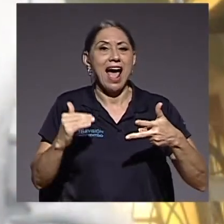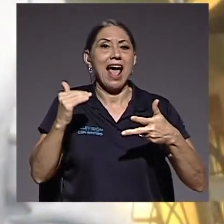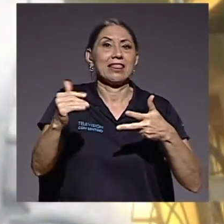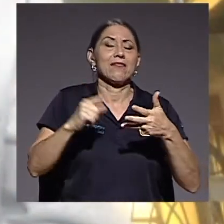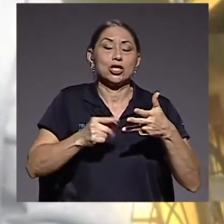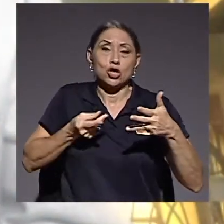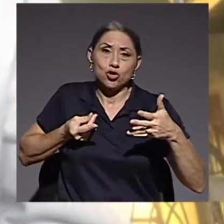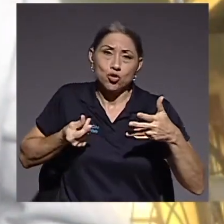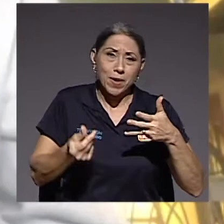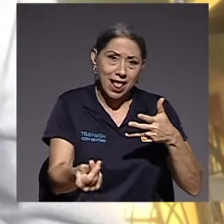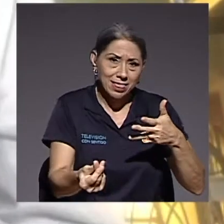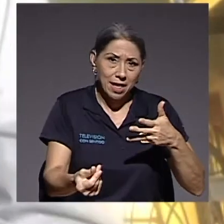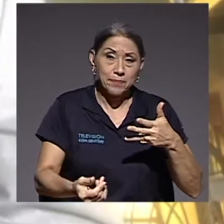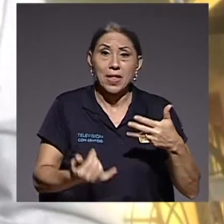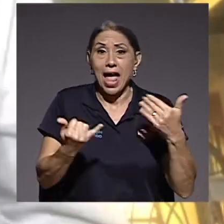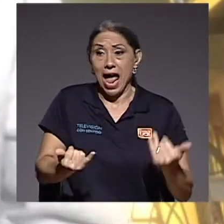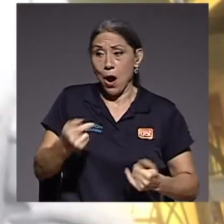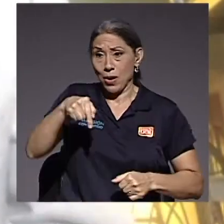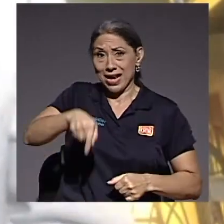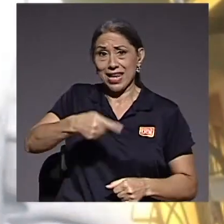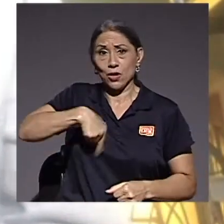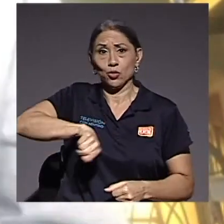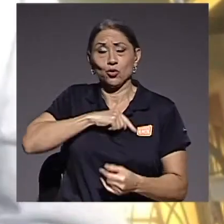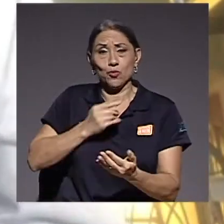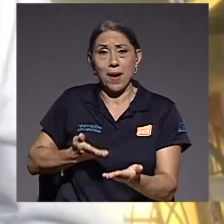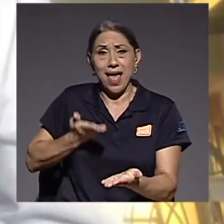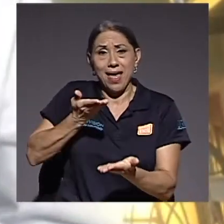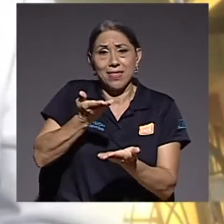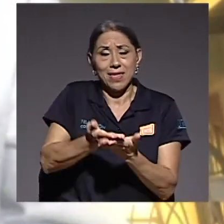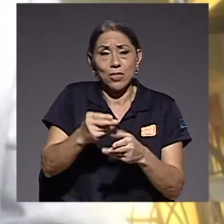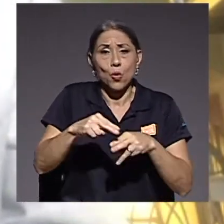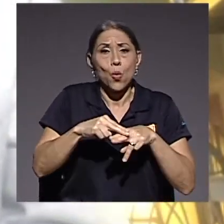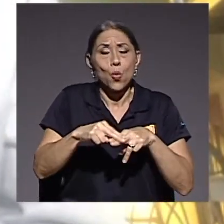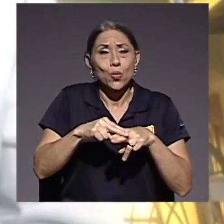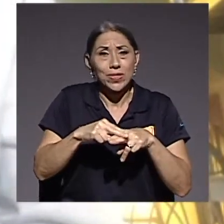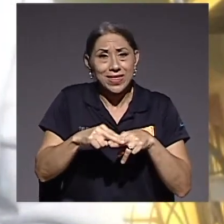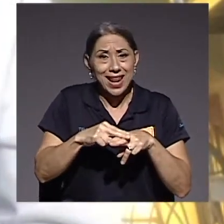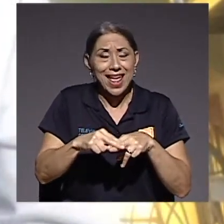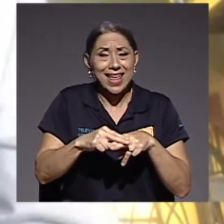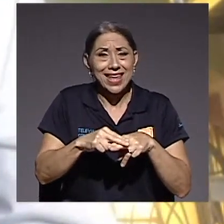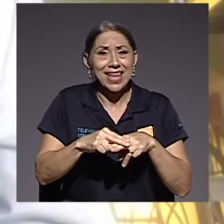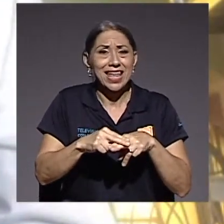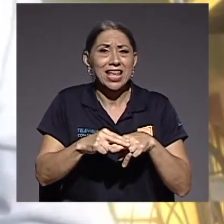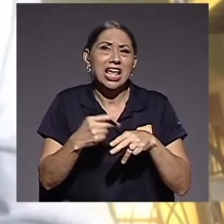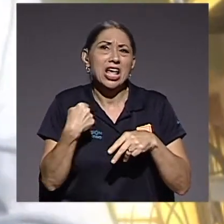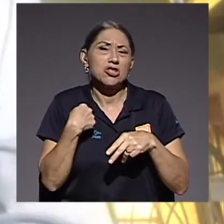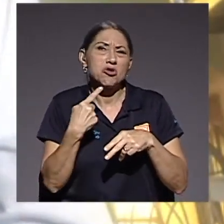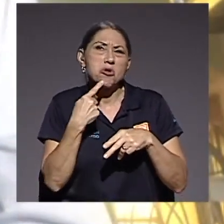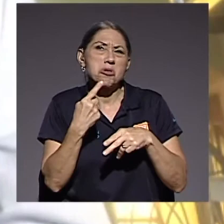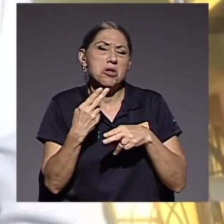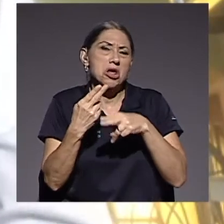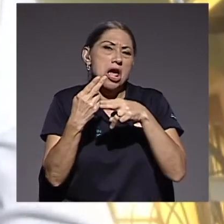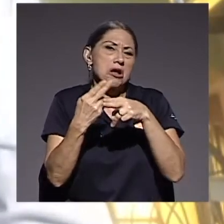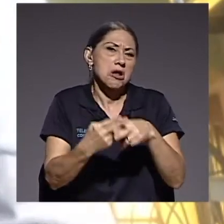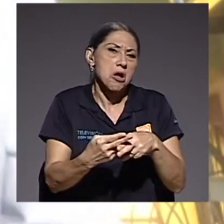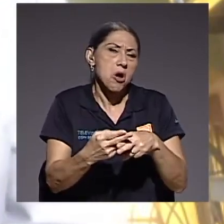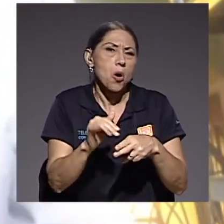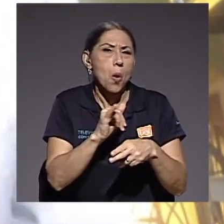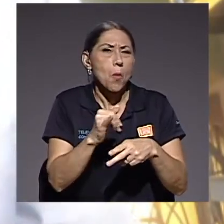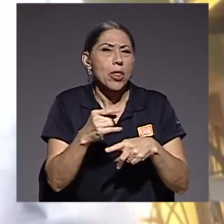velocidad. El tren que estamos planteando nosotros es un tren que yo clasificaría como de media